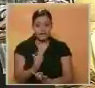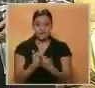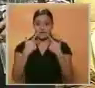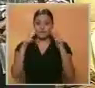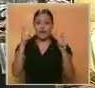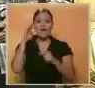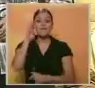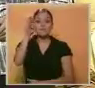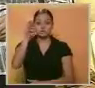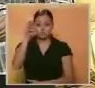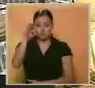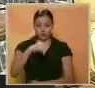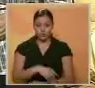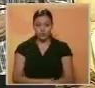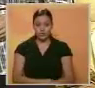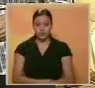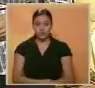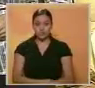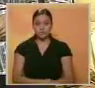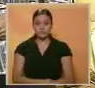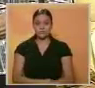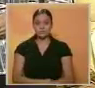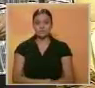el futuro. Allí